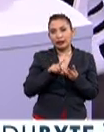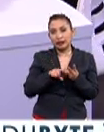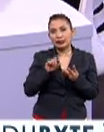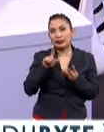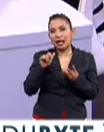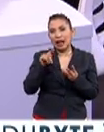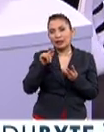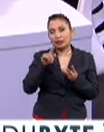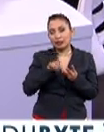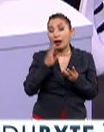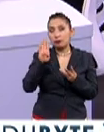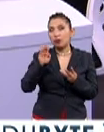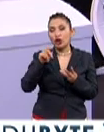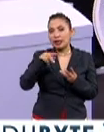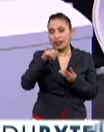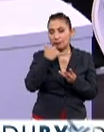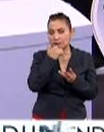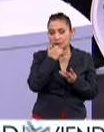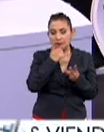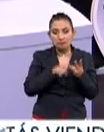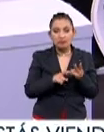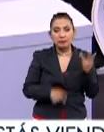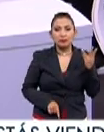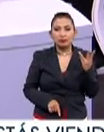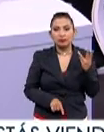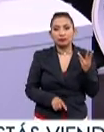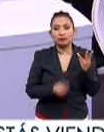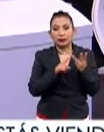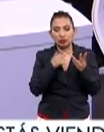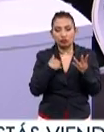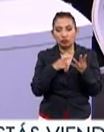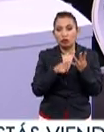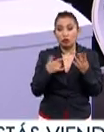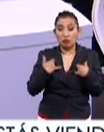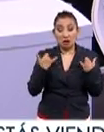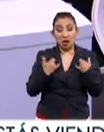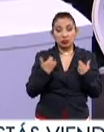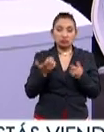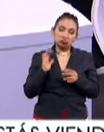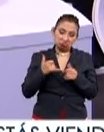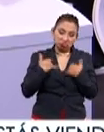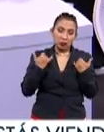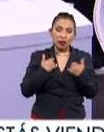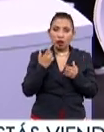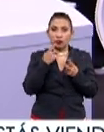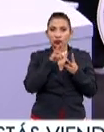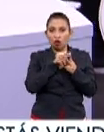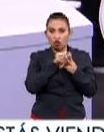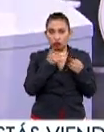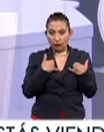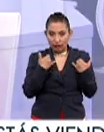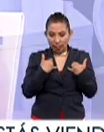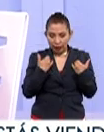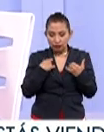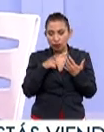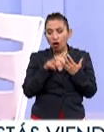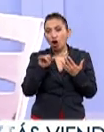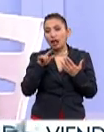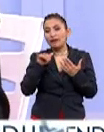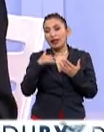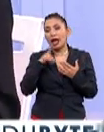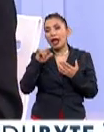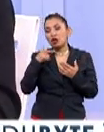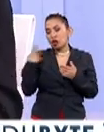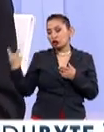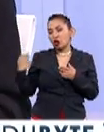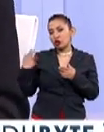Eder Zárate, digo Bonilla. Ok. Hay Bonilla, gente joven. Gente joven, dos jóvenes y Olivia